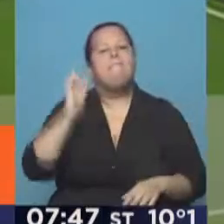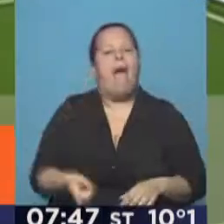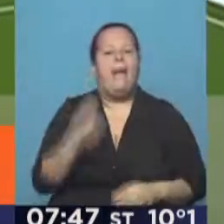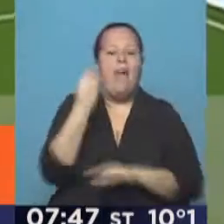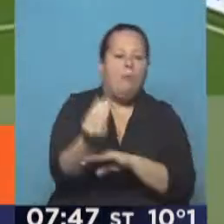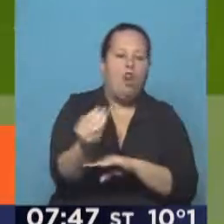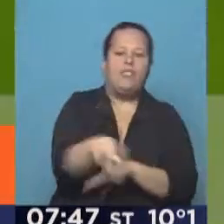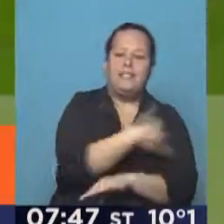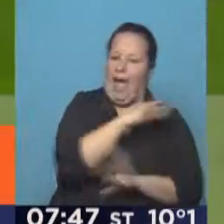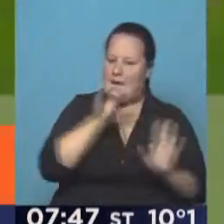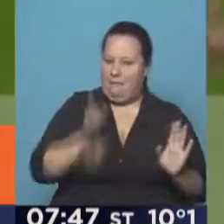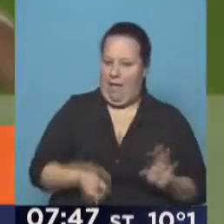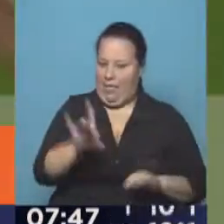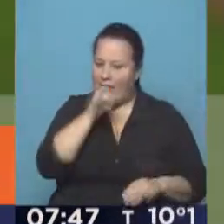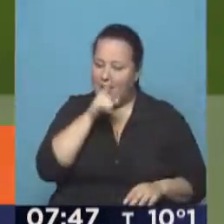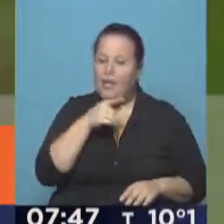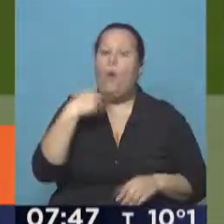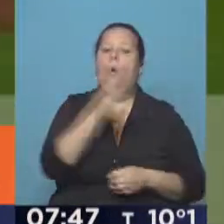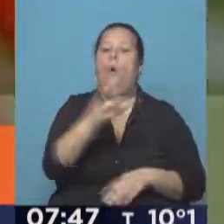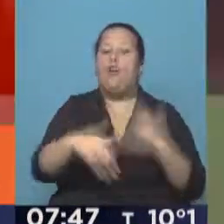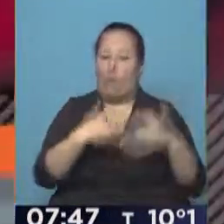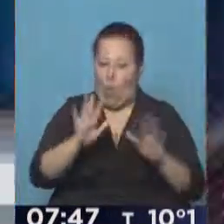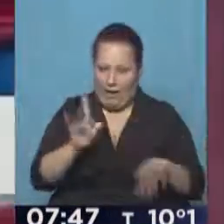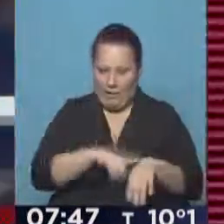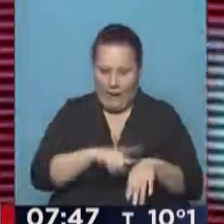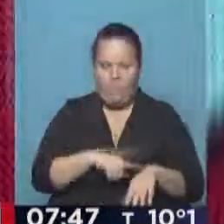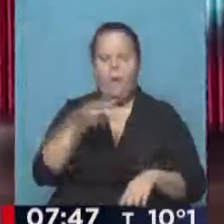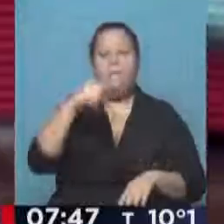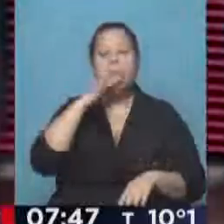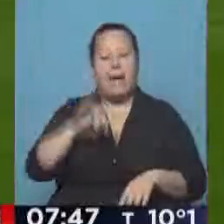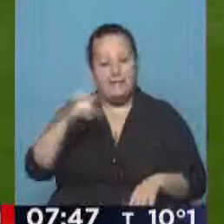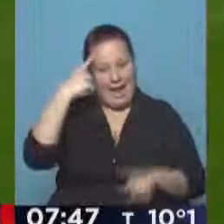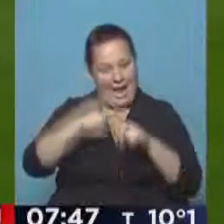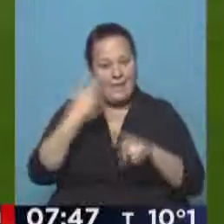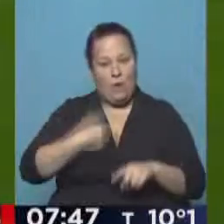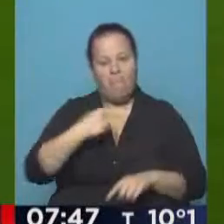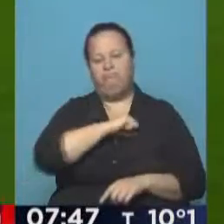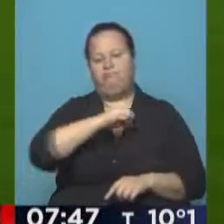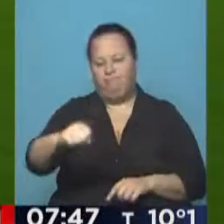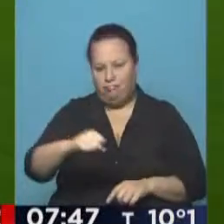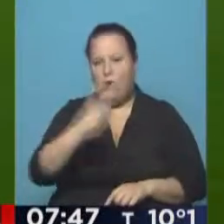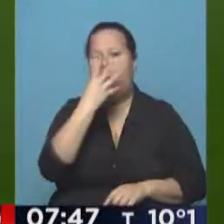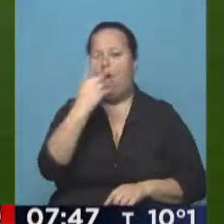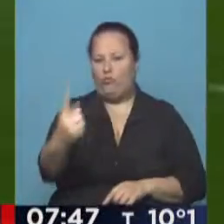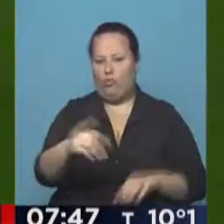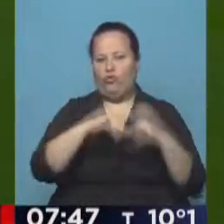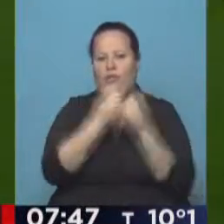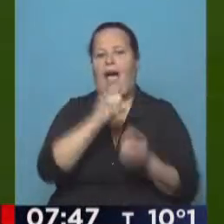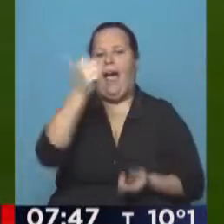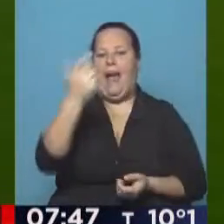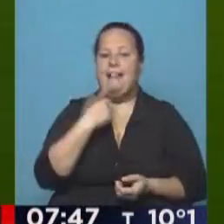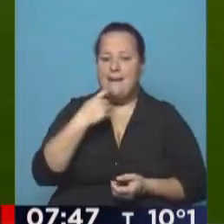pone a los jugadores y cuándo los saca y cuánto juegan. Piti Martínez, el ex Huracán, que redondea la goleada. Fue 4-1, victoria de